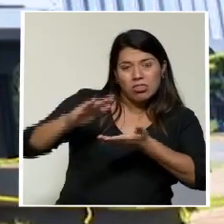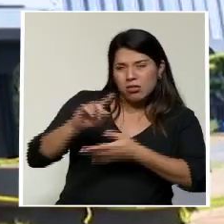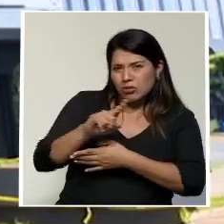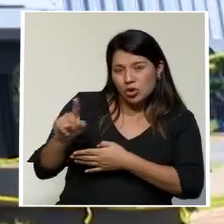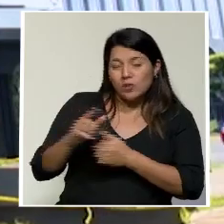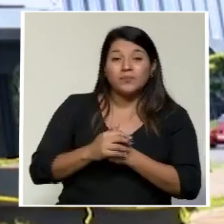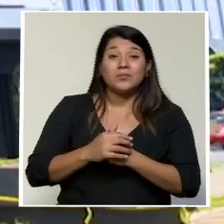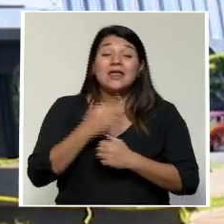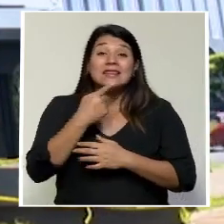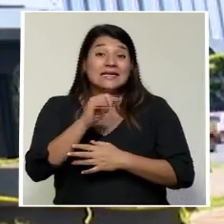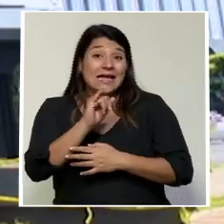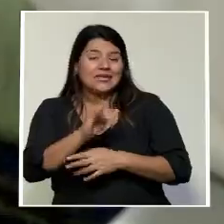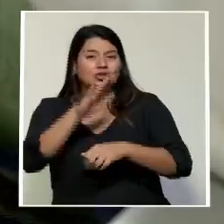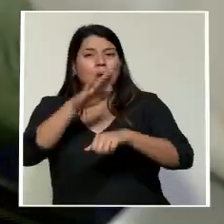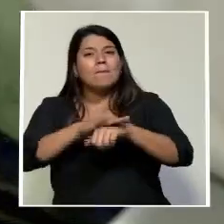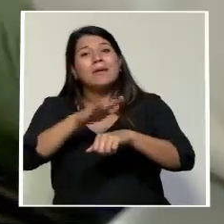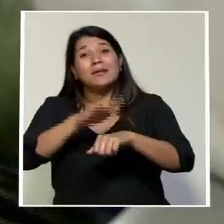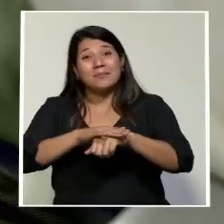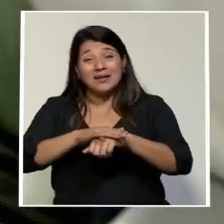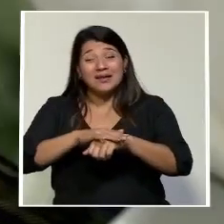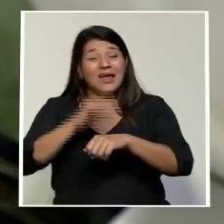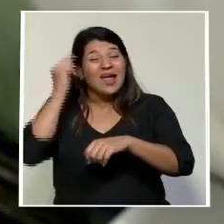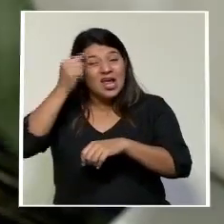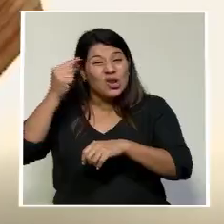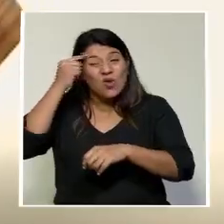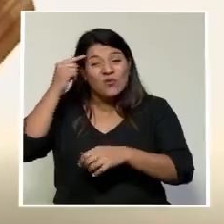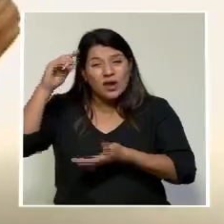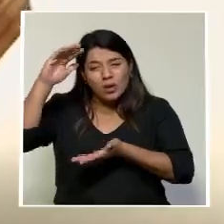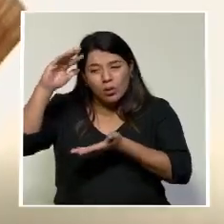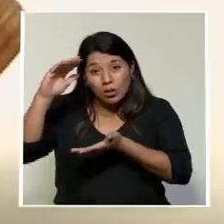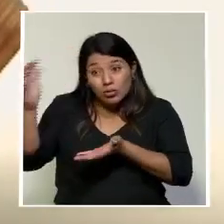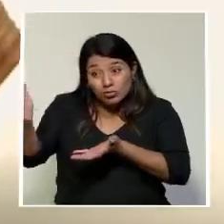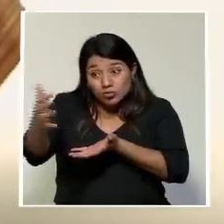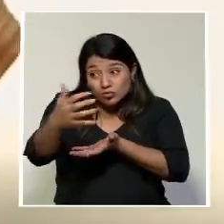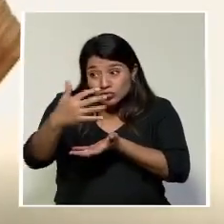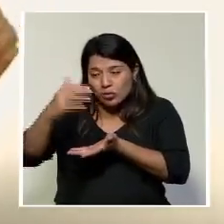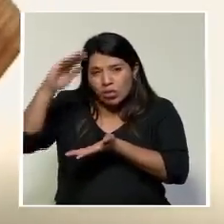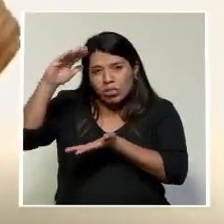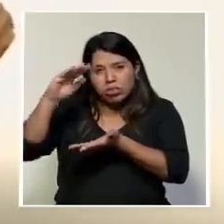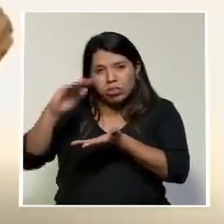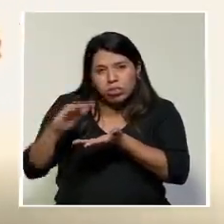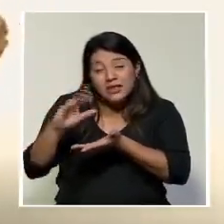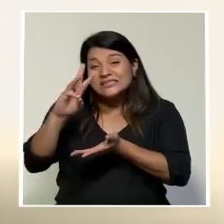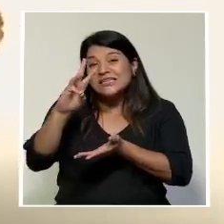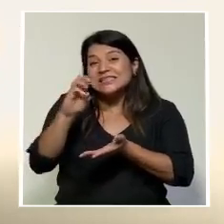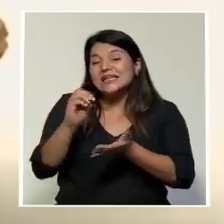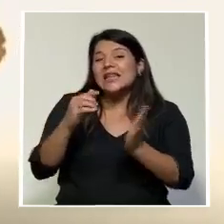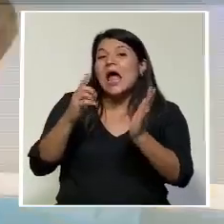esta medida reduciría los ingresos del Estado entre 60 y 70 mil millones de colones.